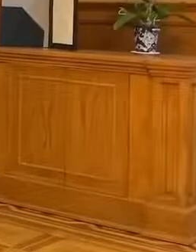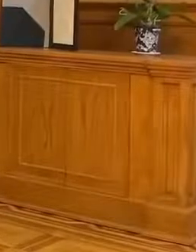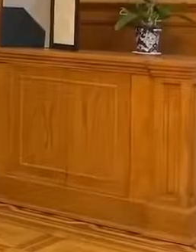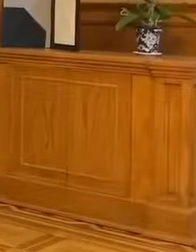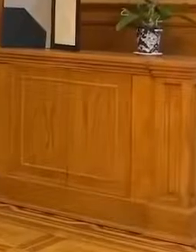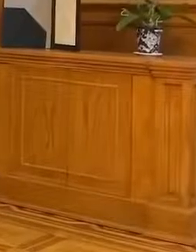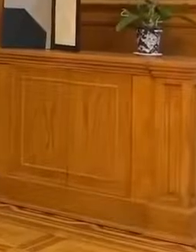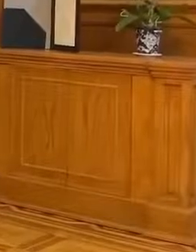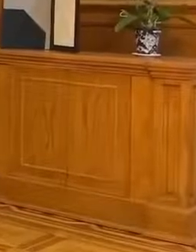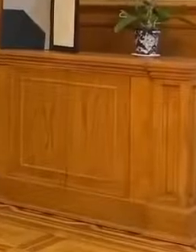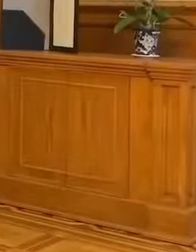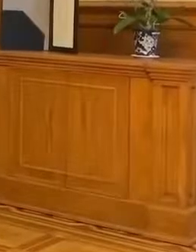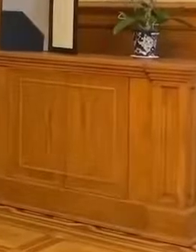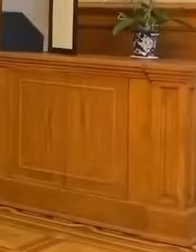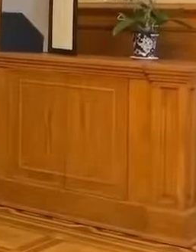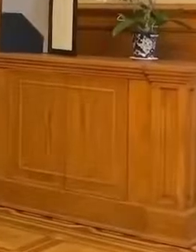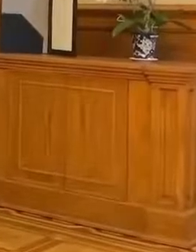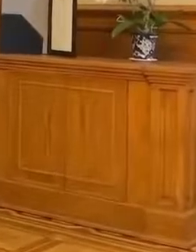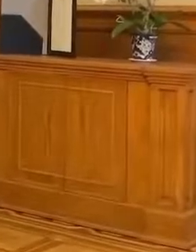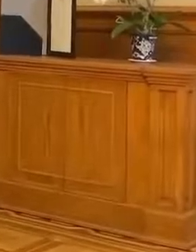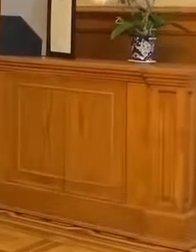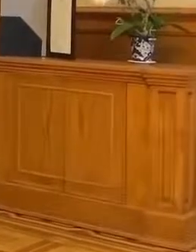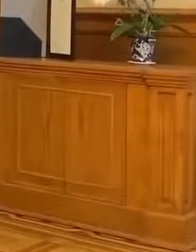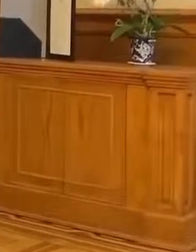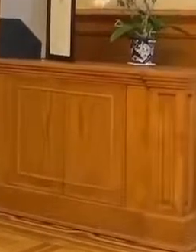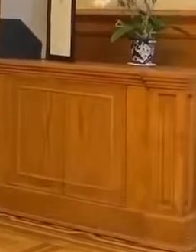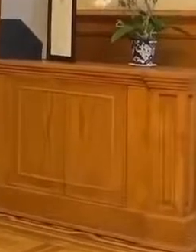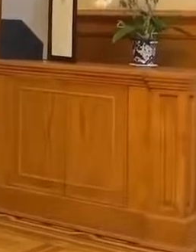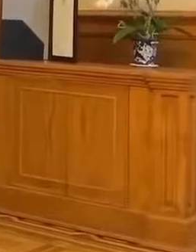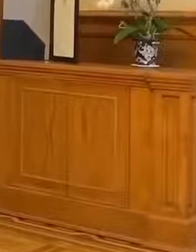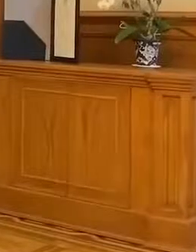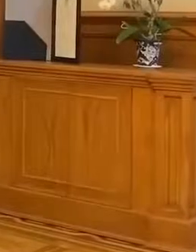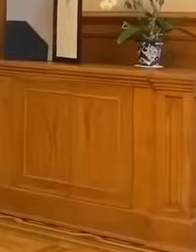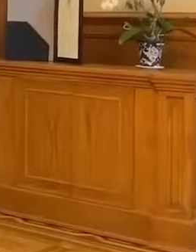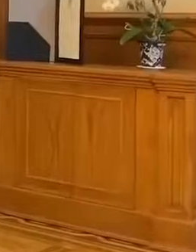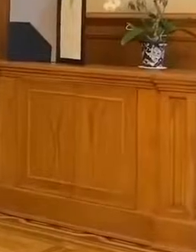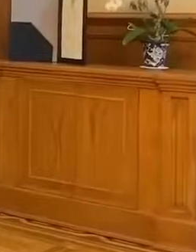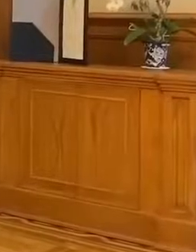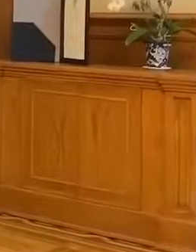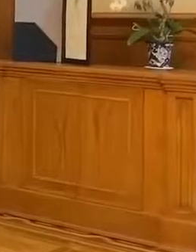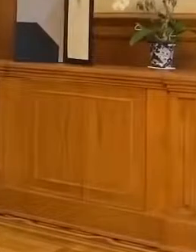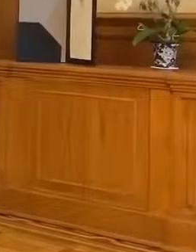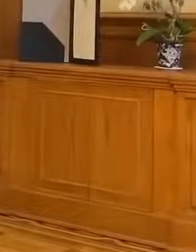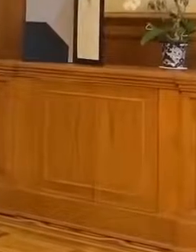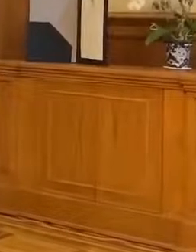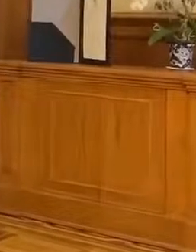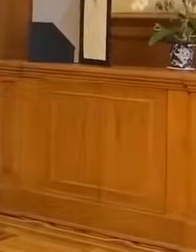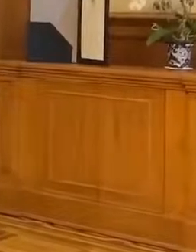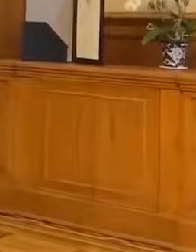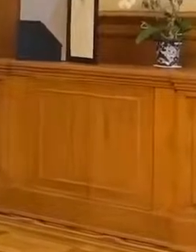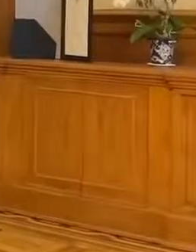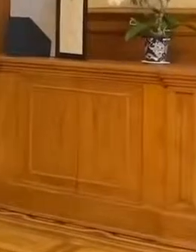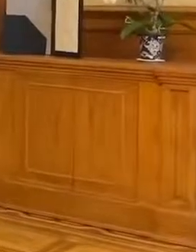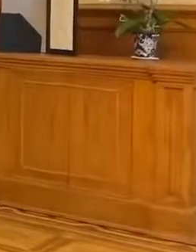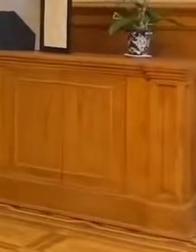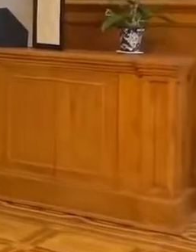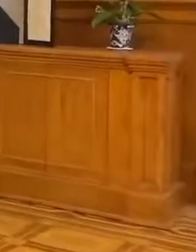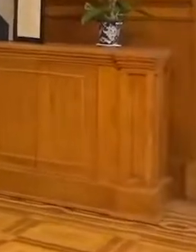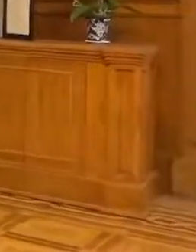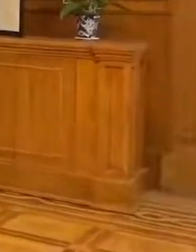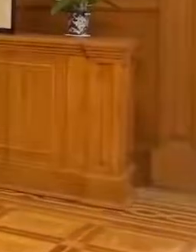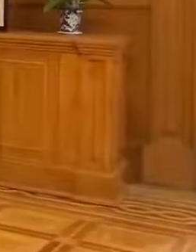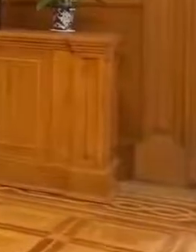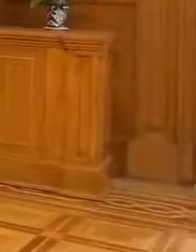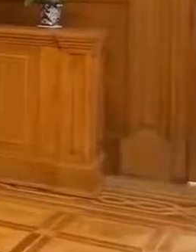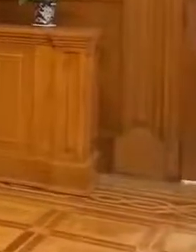qué? Porque sea más igualitaria, más justa, más fraterna, una sociedad